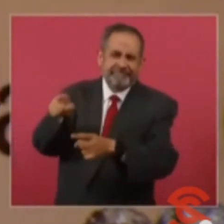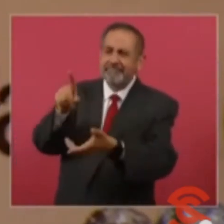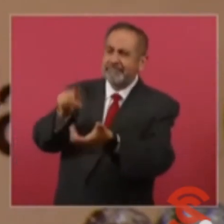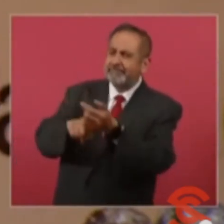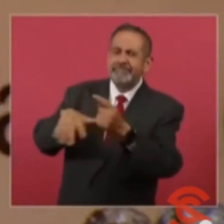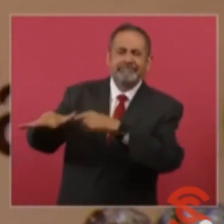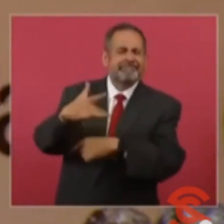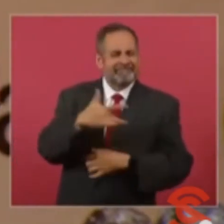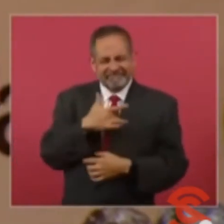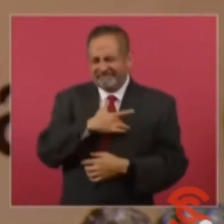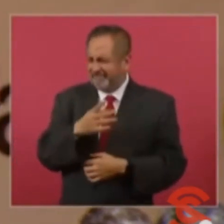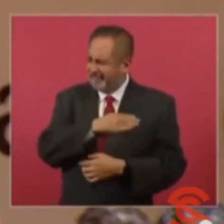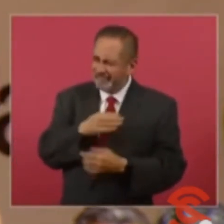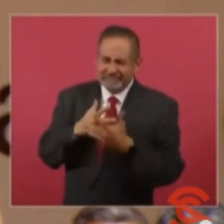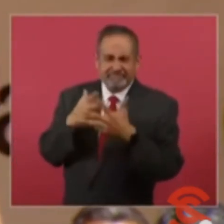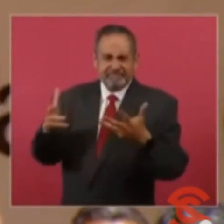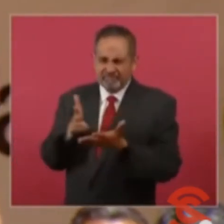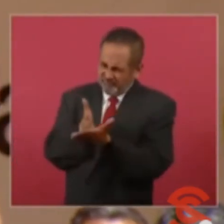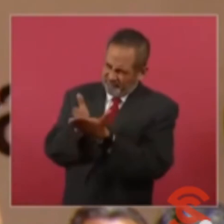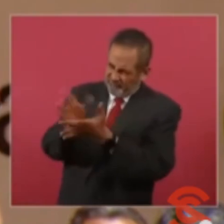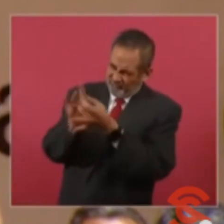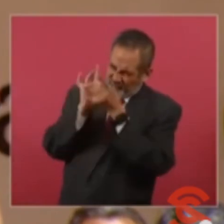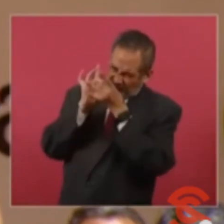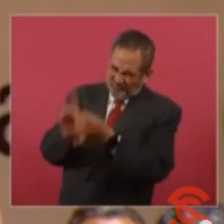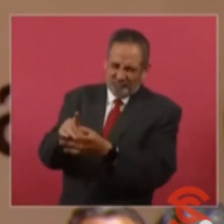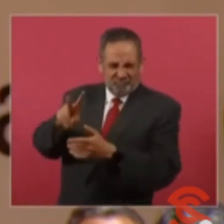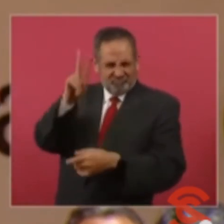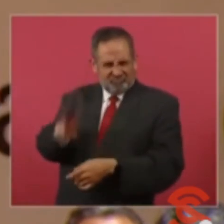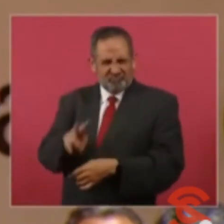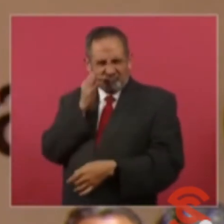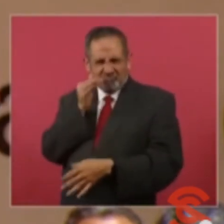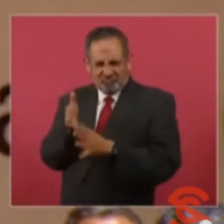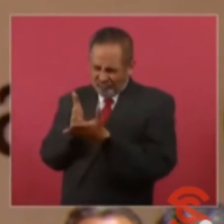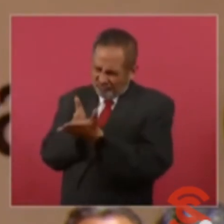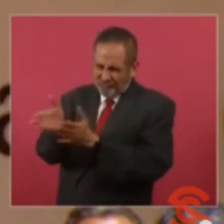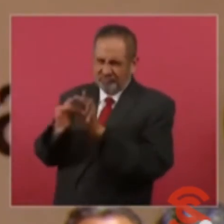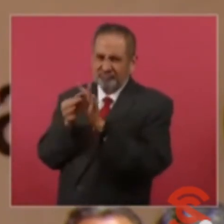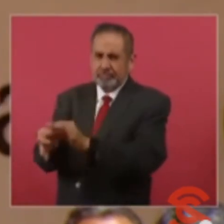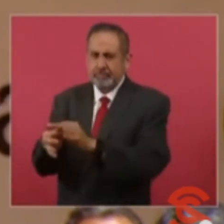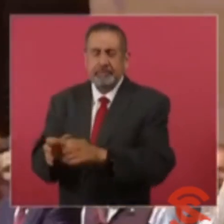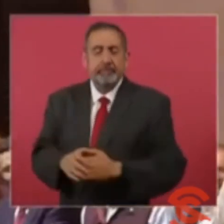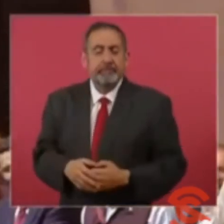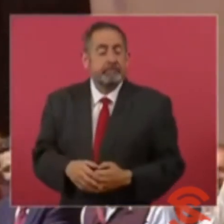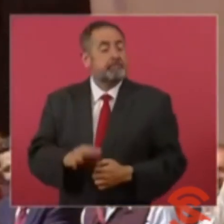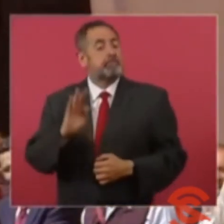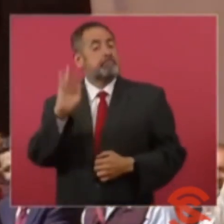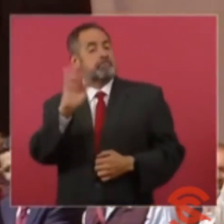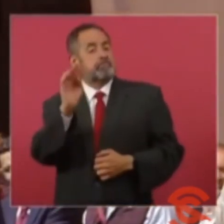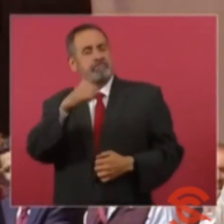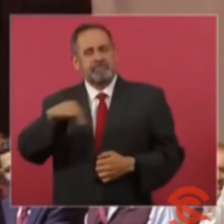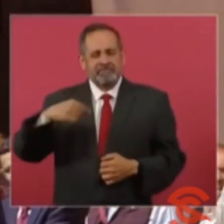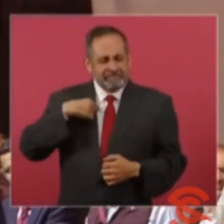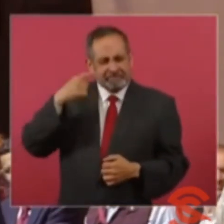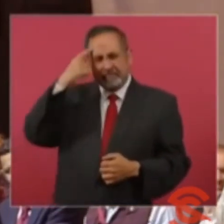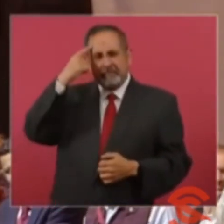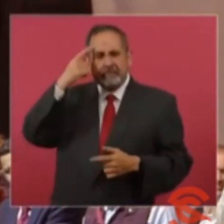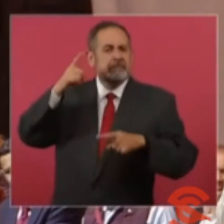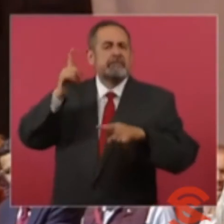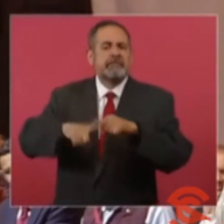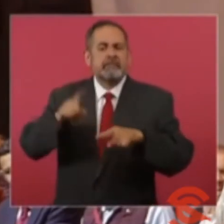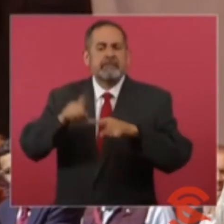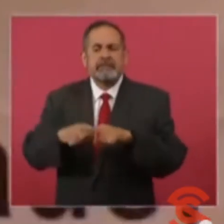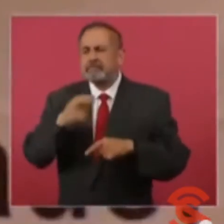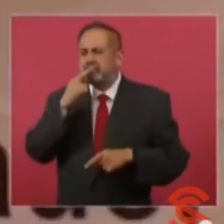bondad y la lealtad verdadera. Si nos preguntamos quién es